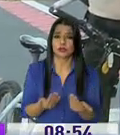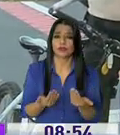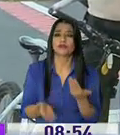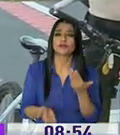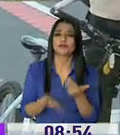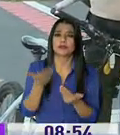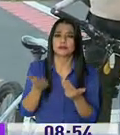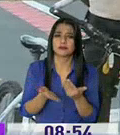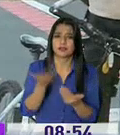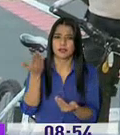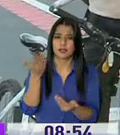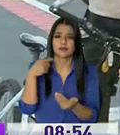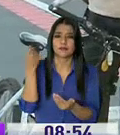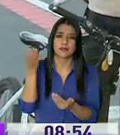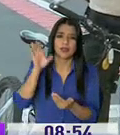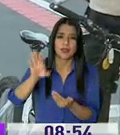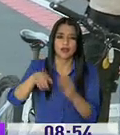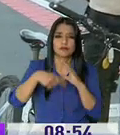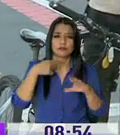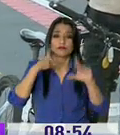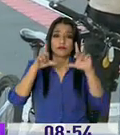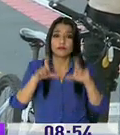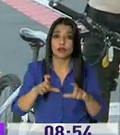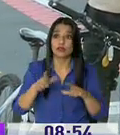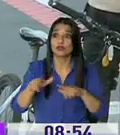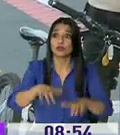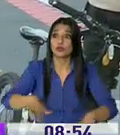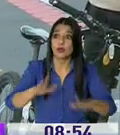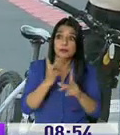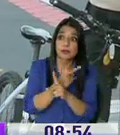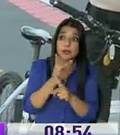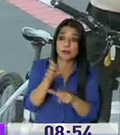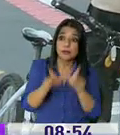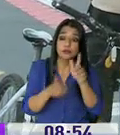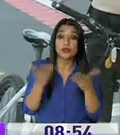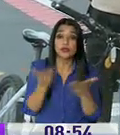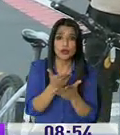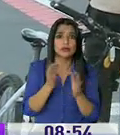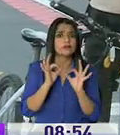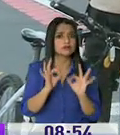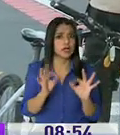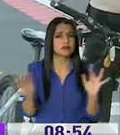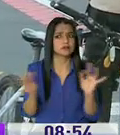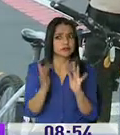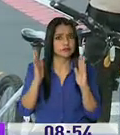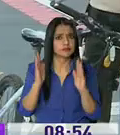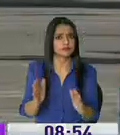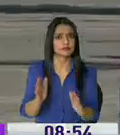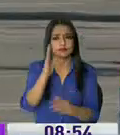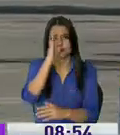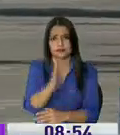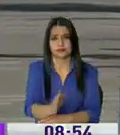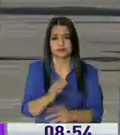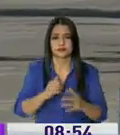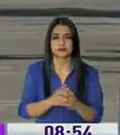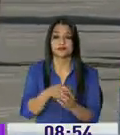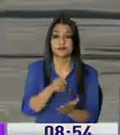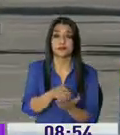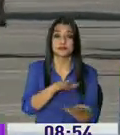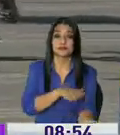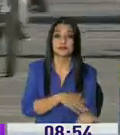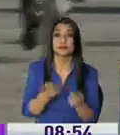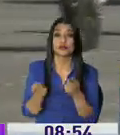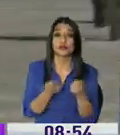facilita videos, fotografías, para que podamos hacer un trabajo focalizado. ¿Sí? El proyecto de control